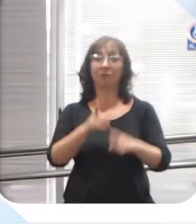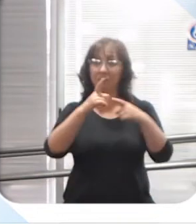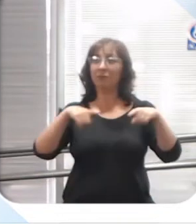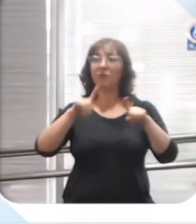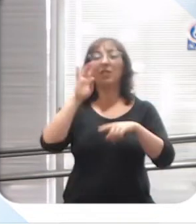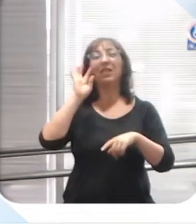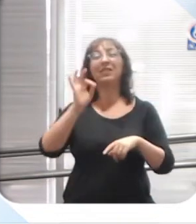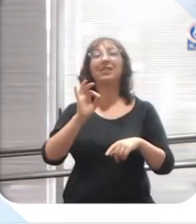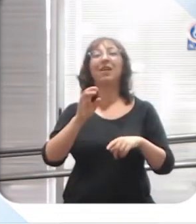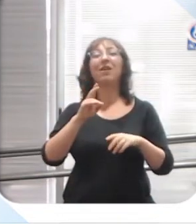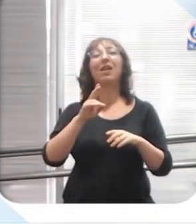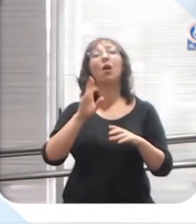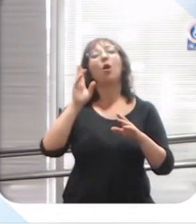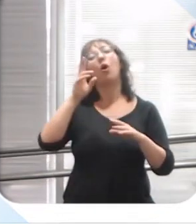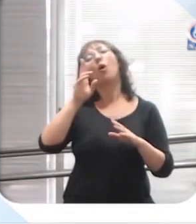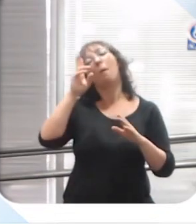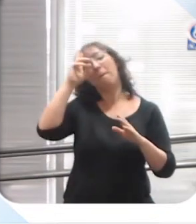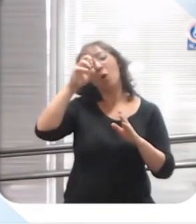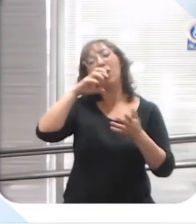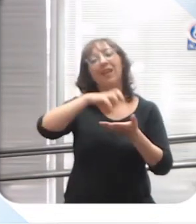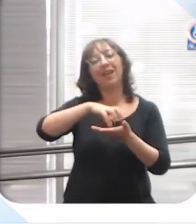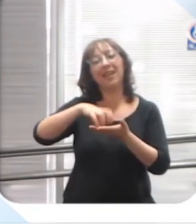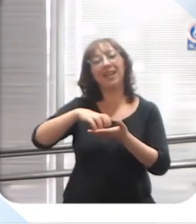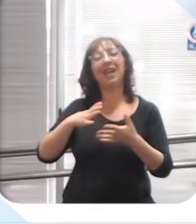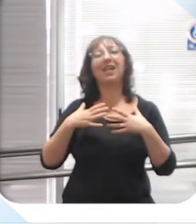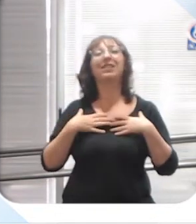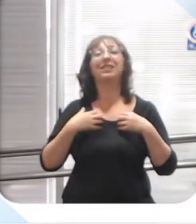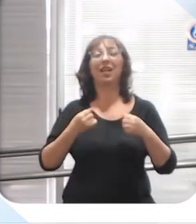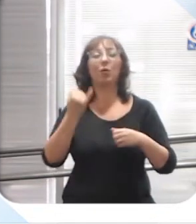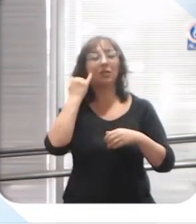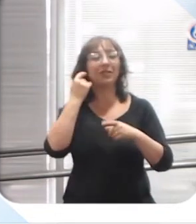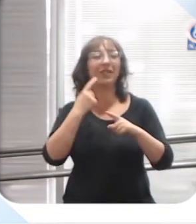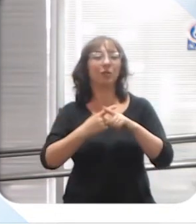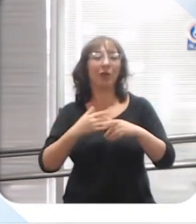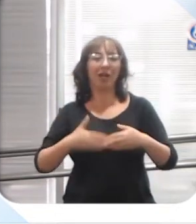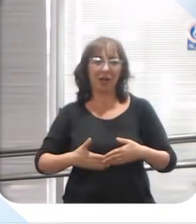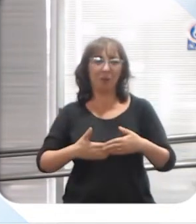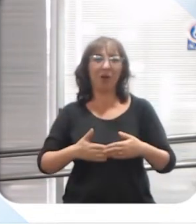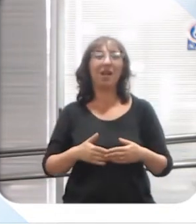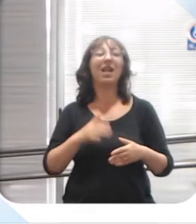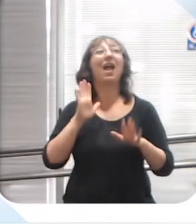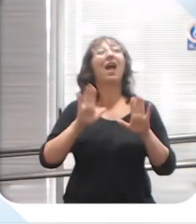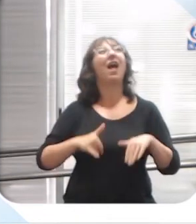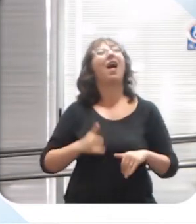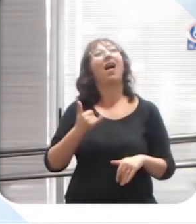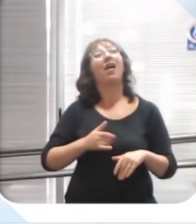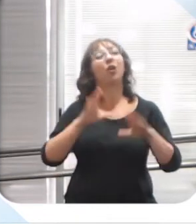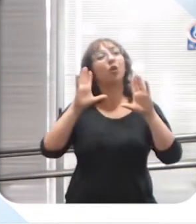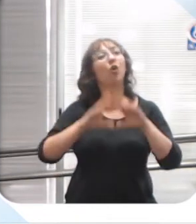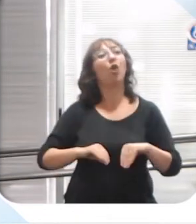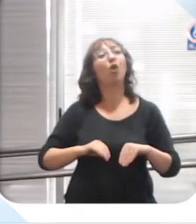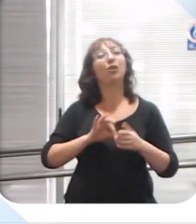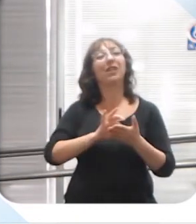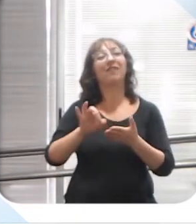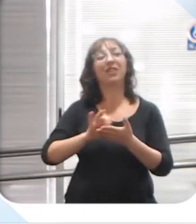que las policlínicas de salud sexual y reproductiva que tienen todos los servicios de